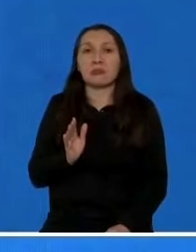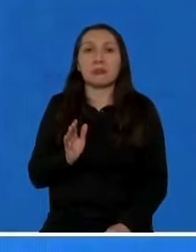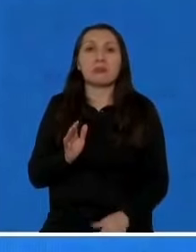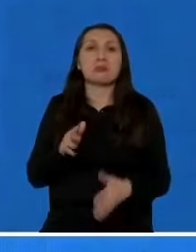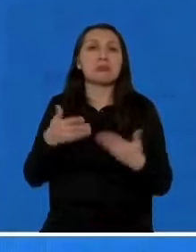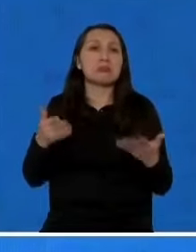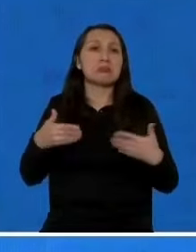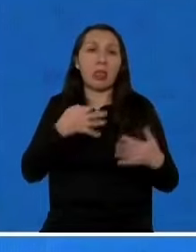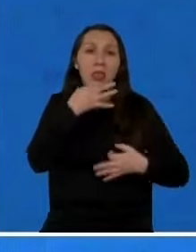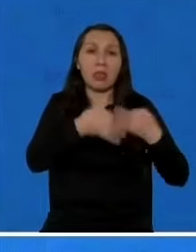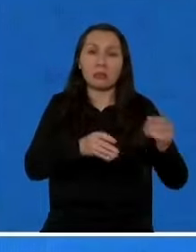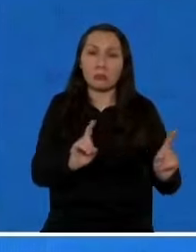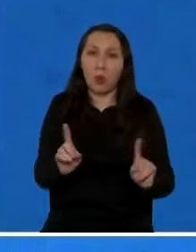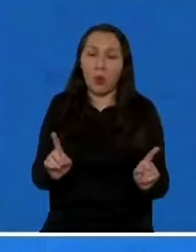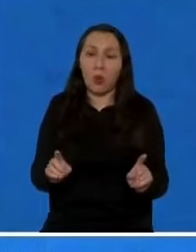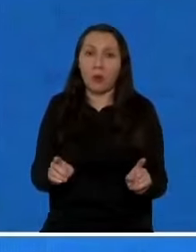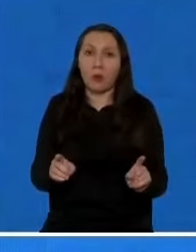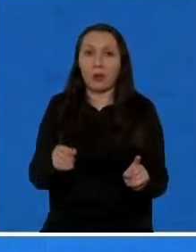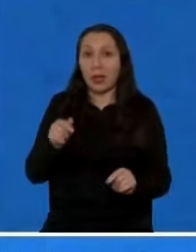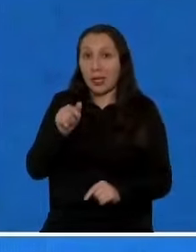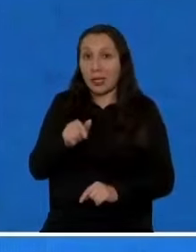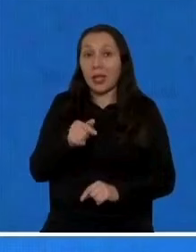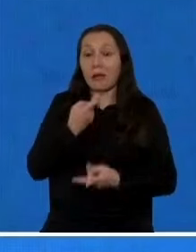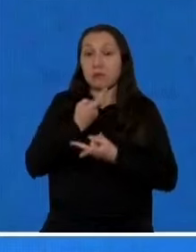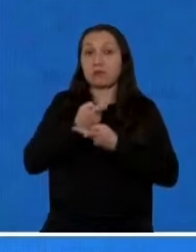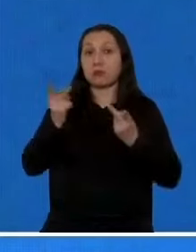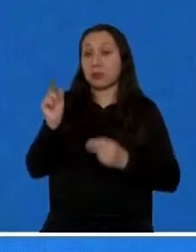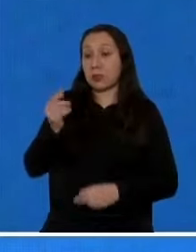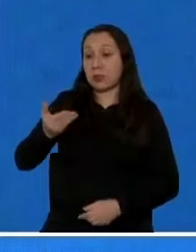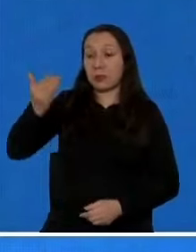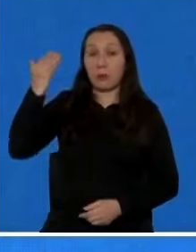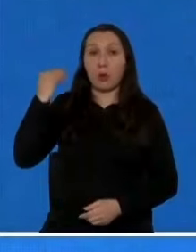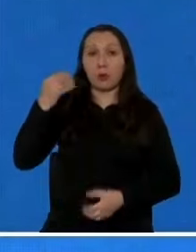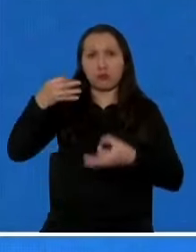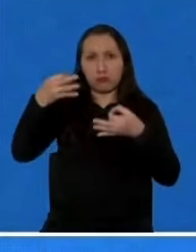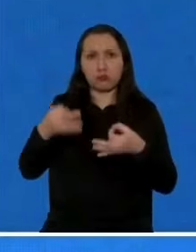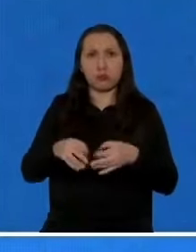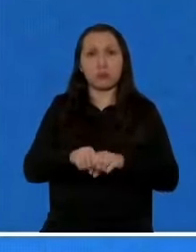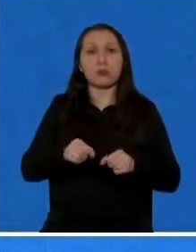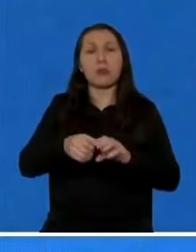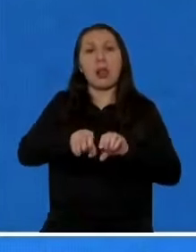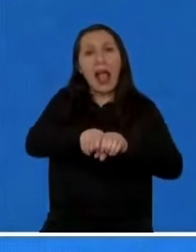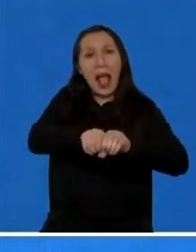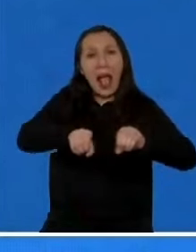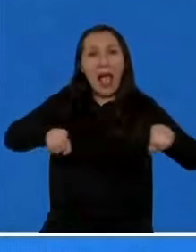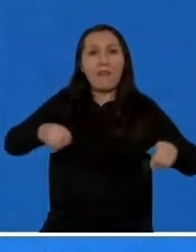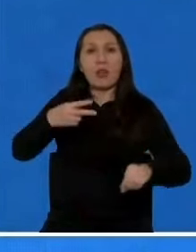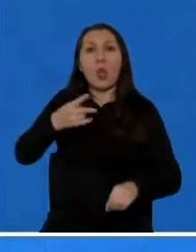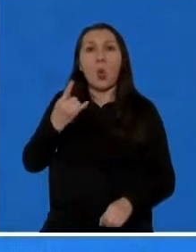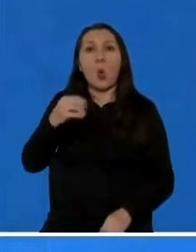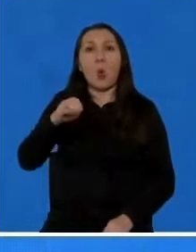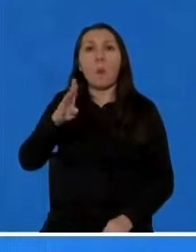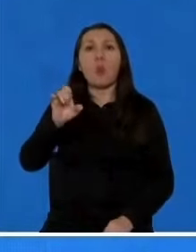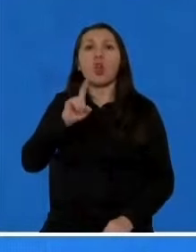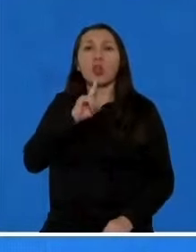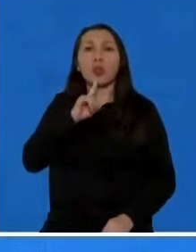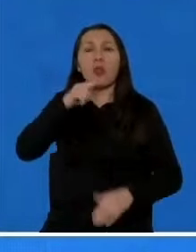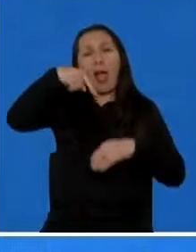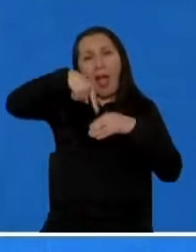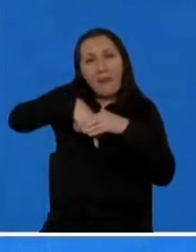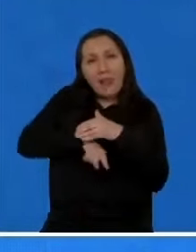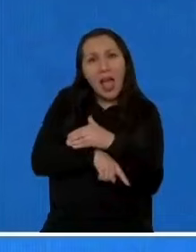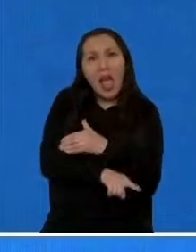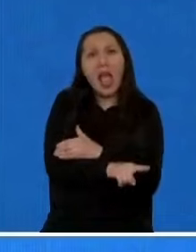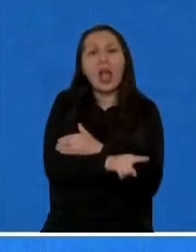no es al aire. Lo que anunciamos hace poquito de la concreción del cable de Humboldt, en donde vamos a crear el primer cable de fibra